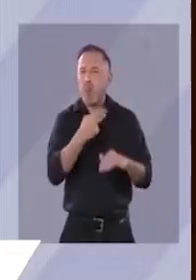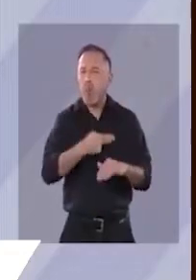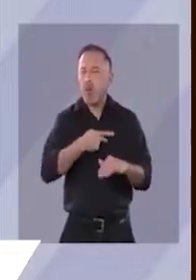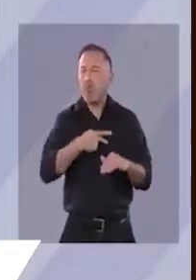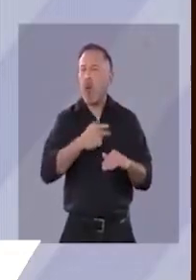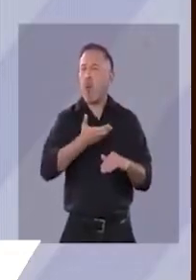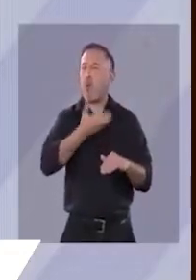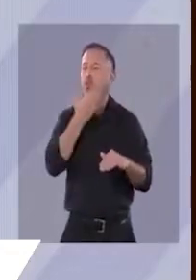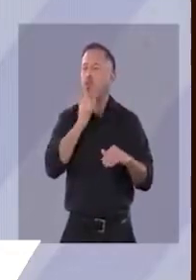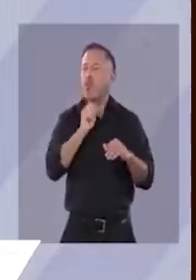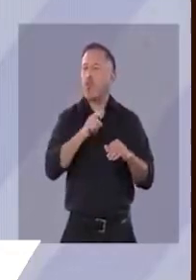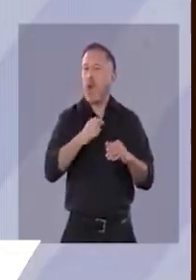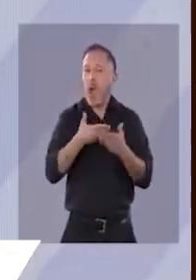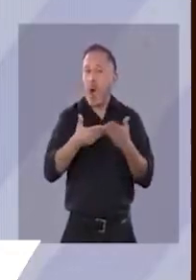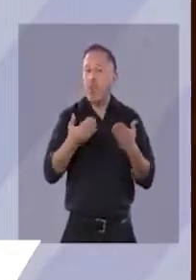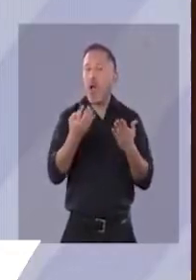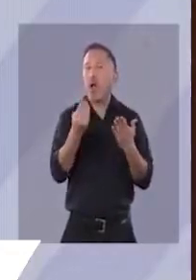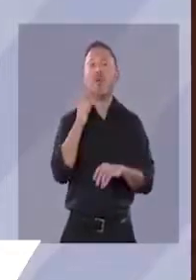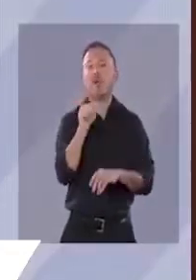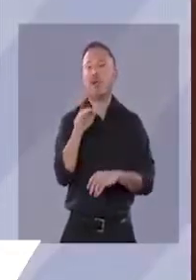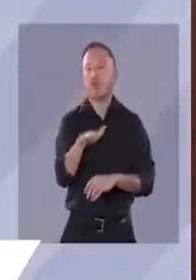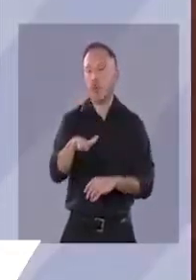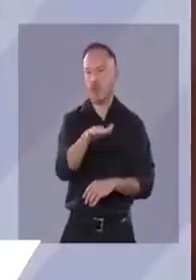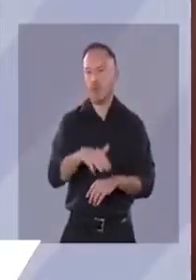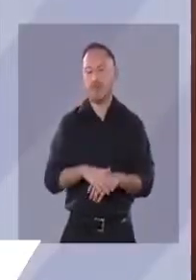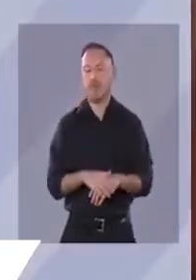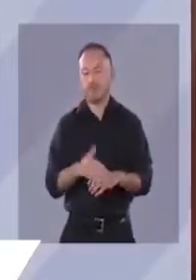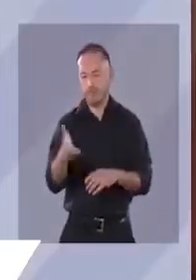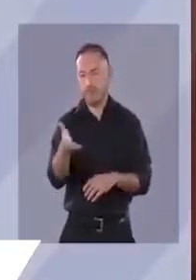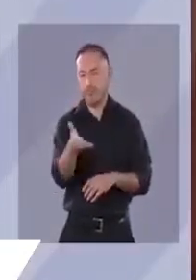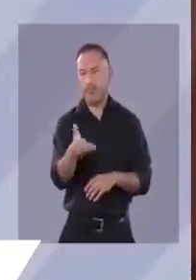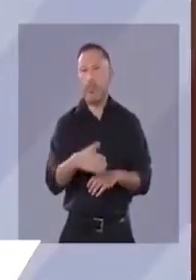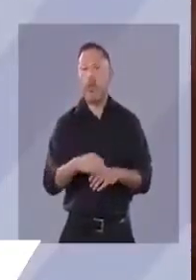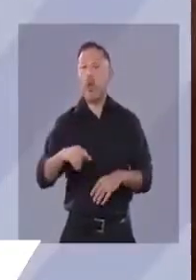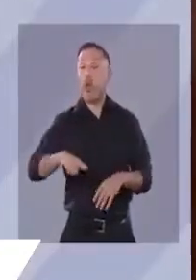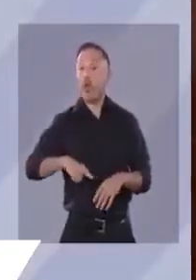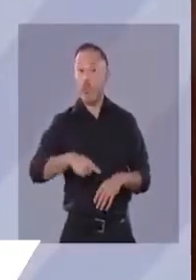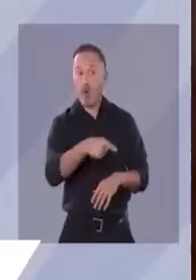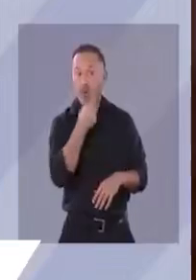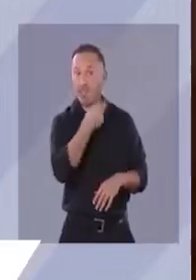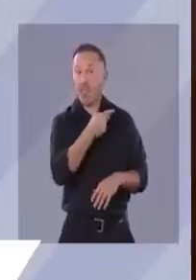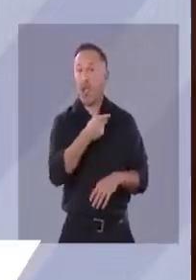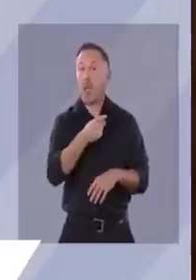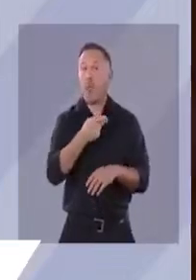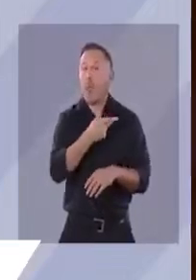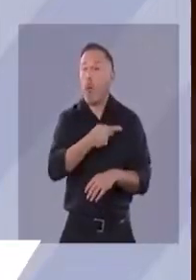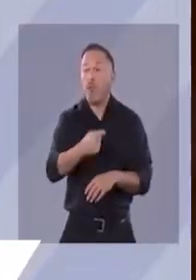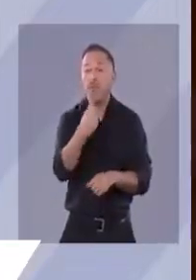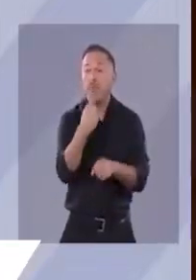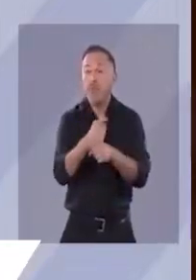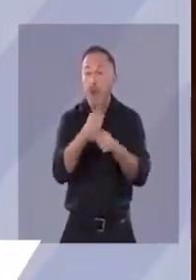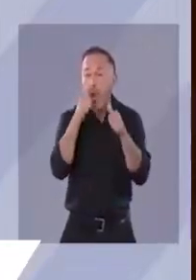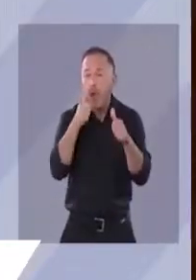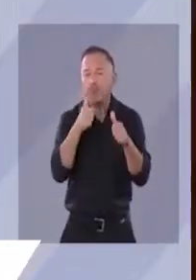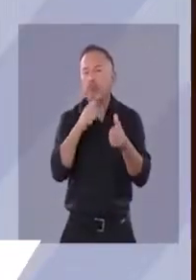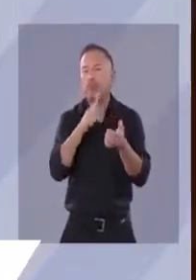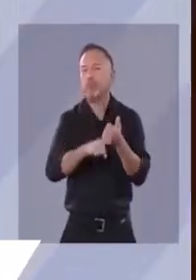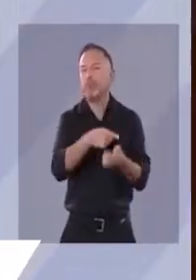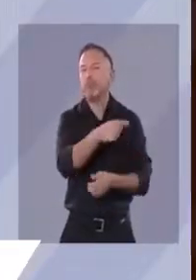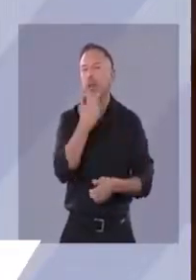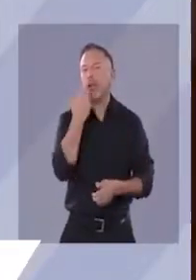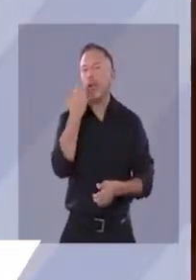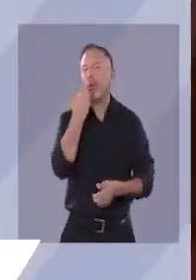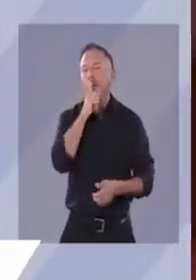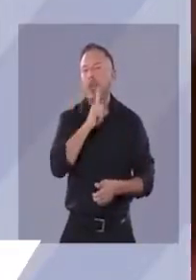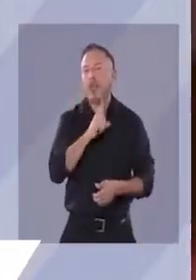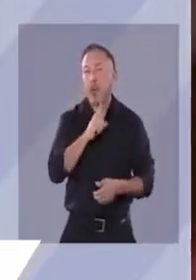como que Proyecto de Nación pues tampoco tiene, en realidad quieren regresar al mismo modelo económico del pasado, que es lo